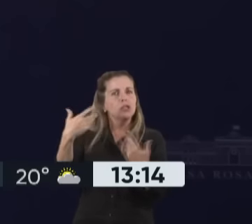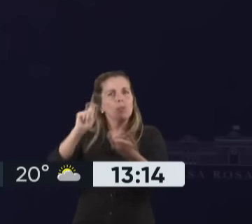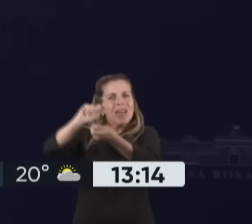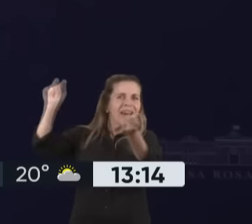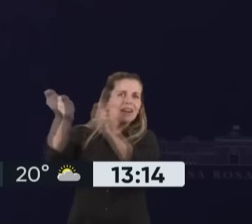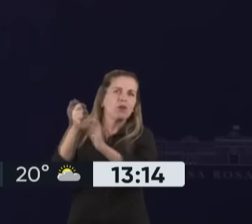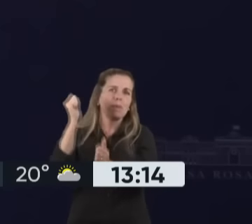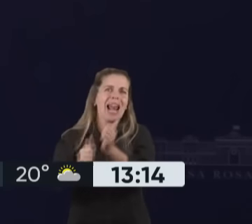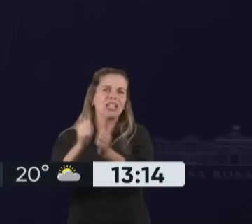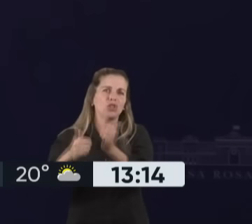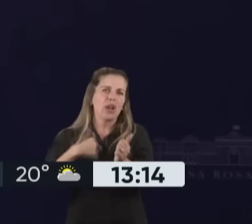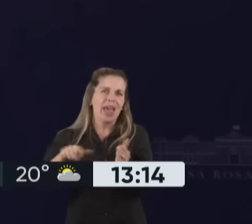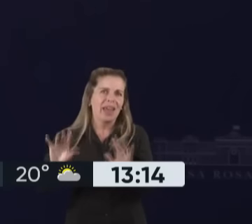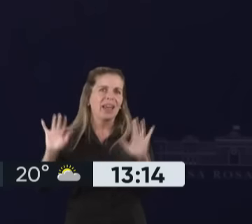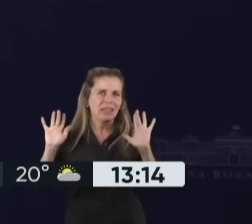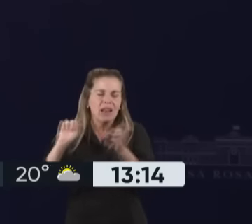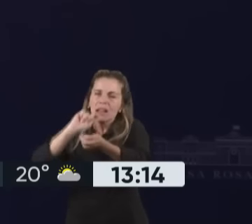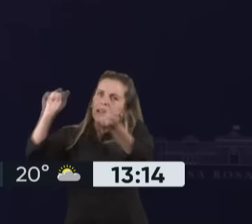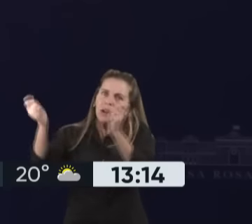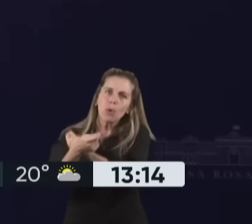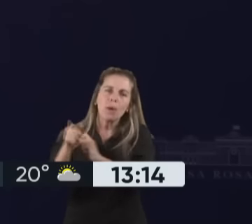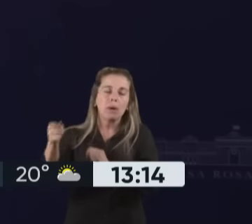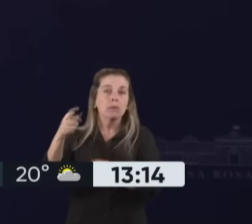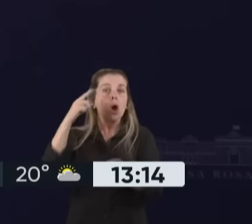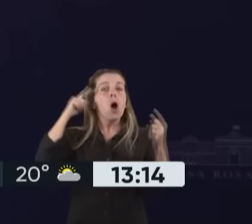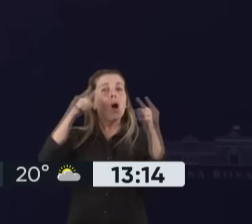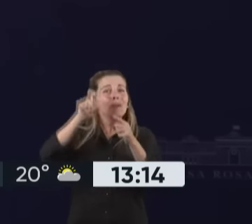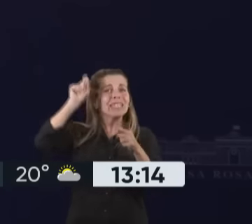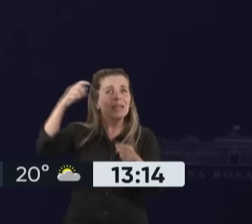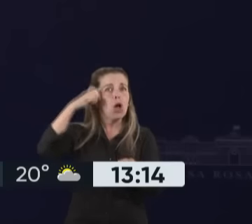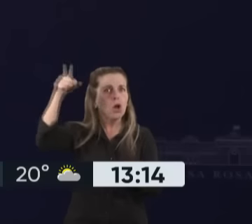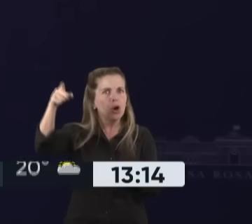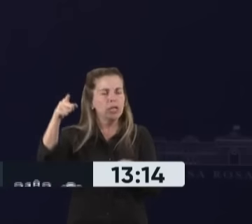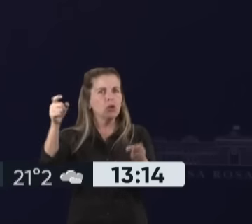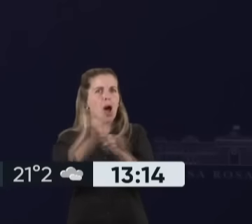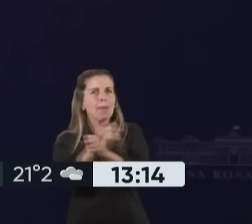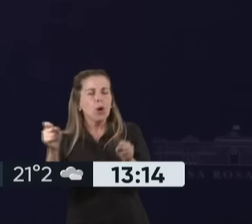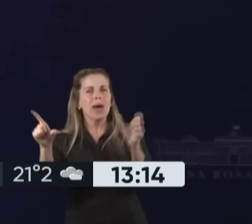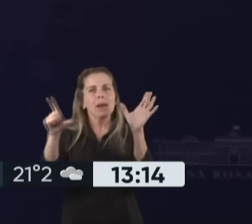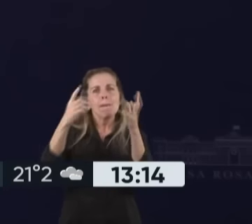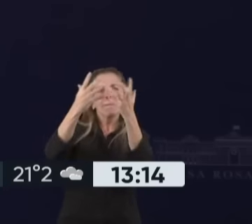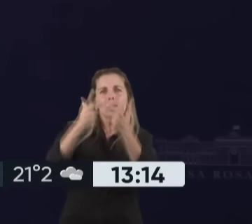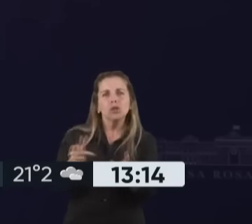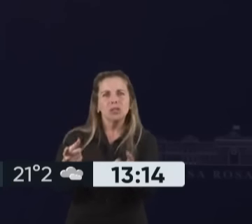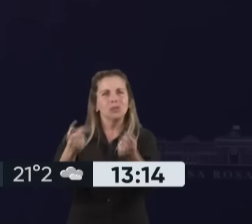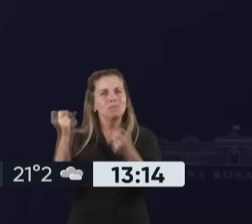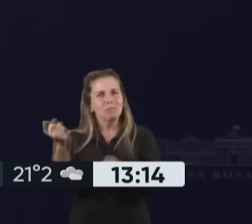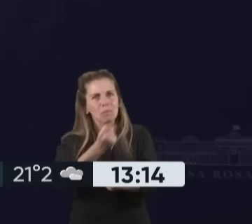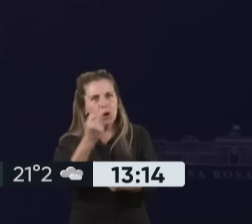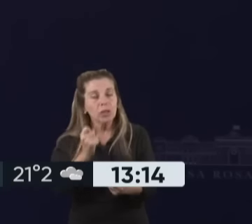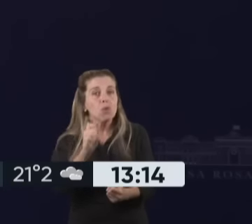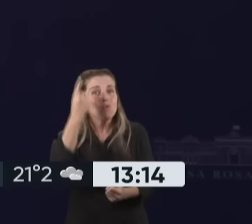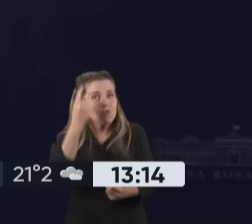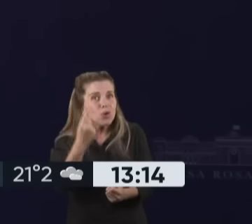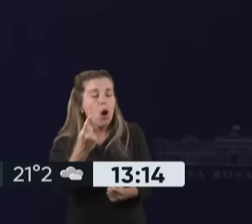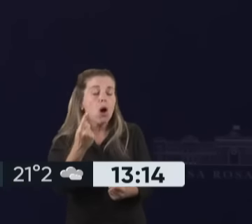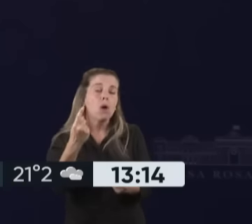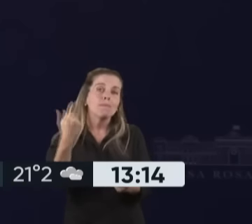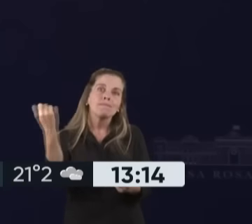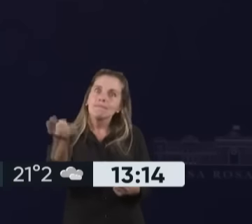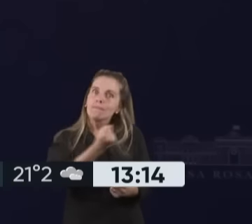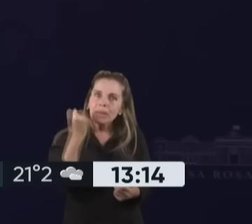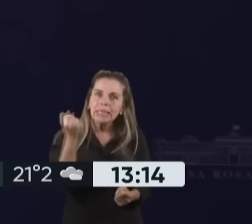historia. Tendrá la enorme misión de aprobar proyectos necesarios para que el país salga adelante. Una de esas reformas, y tal vez la más importante para